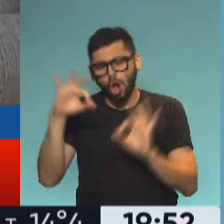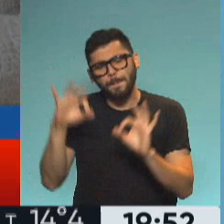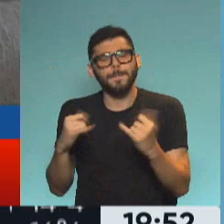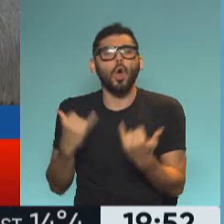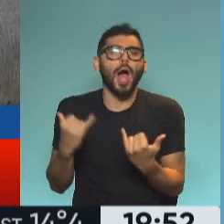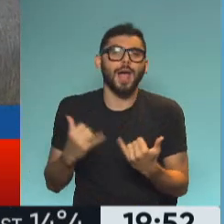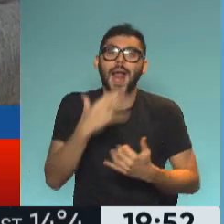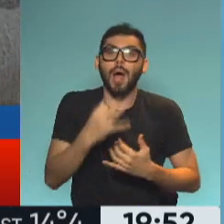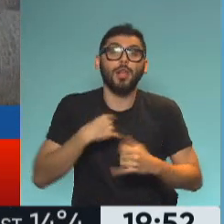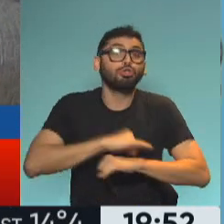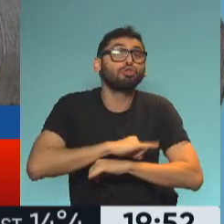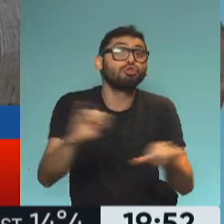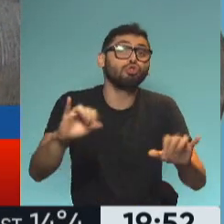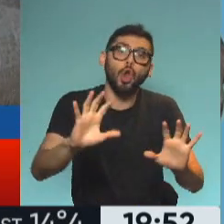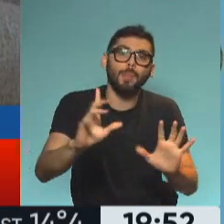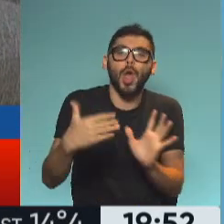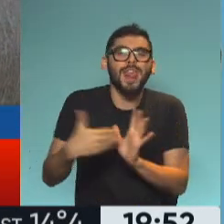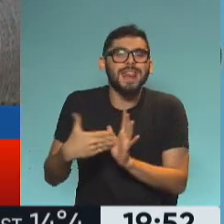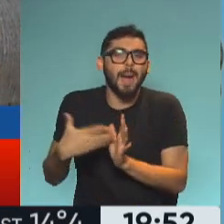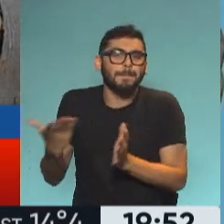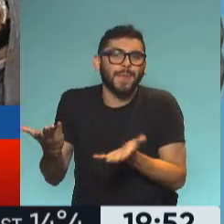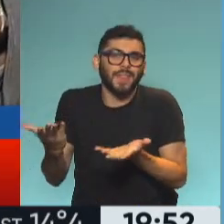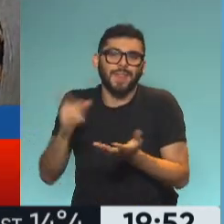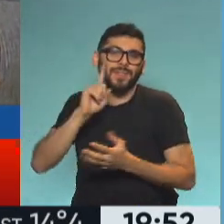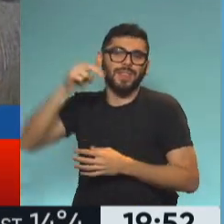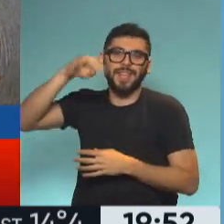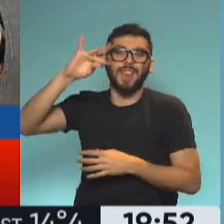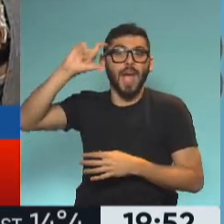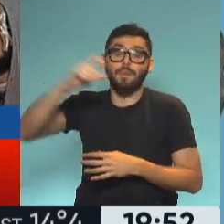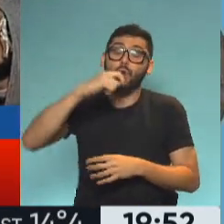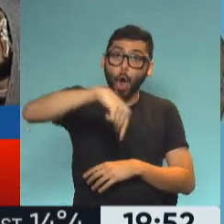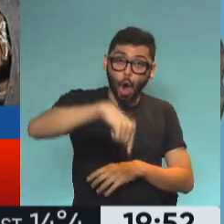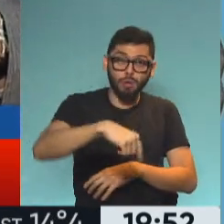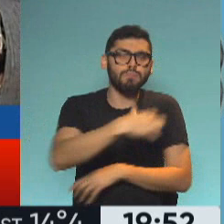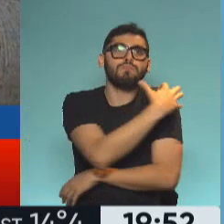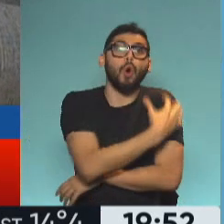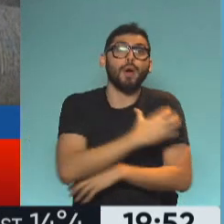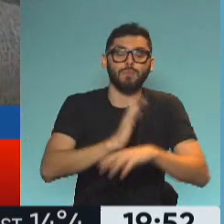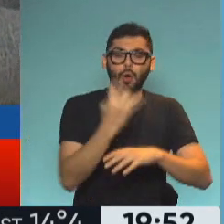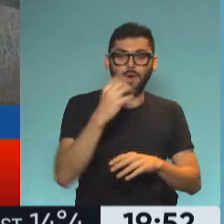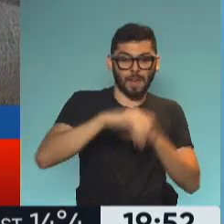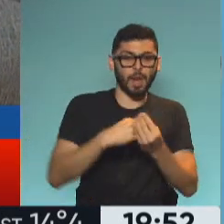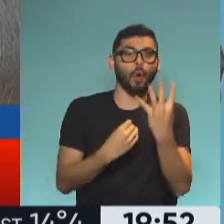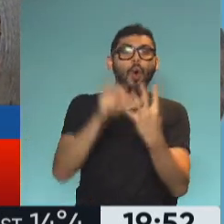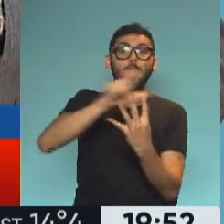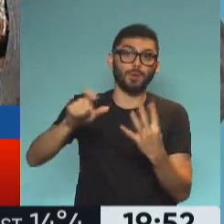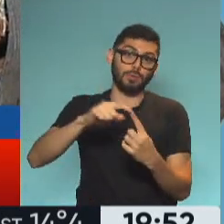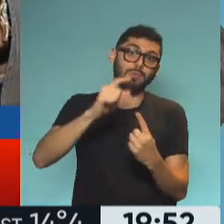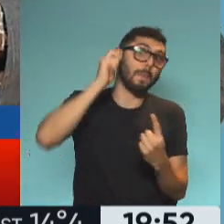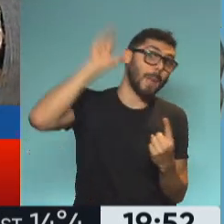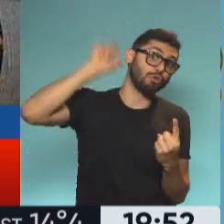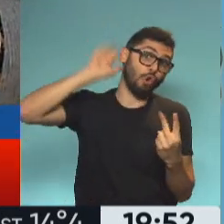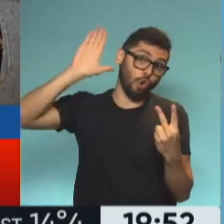la verdad que no las doy porque mucho depende después del corte que haga el INDEC. Hoy, para no ser pobre, una familia de 4 personas, 2 adultos y 2 menores,